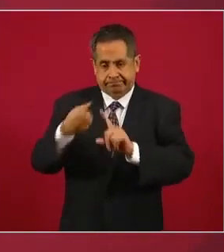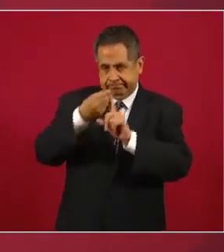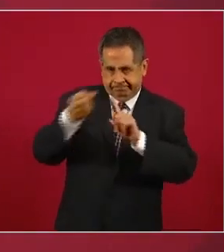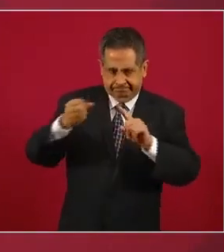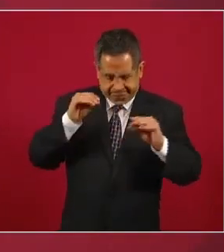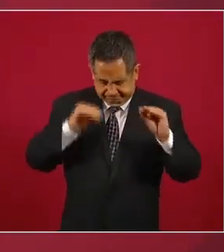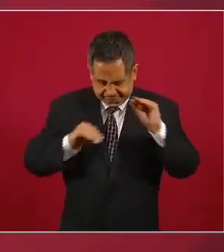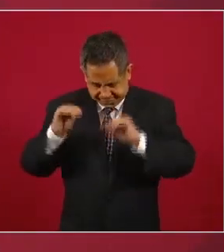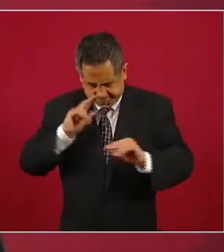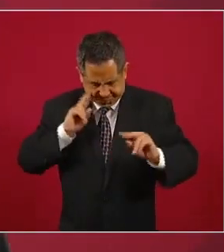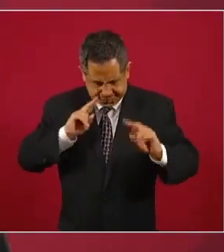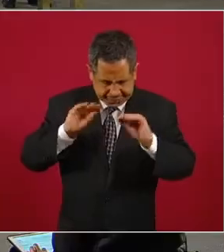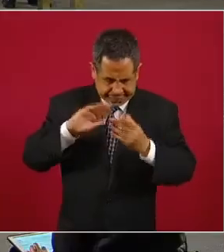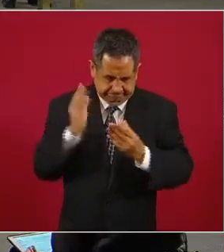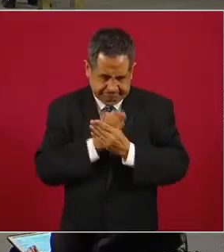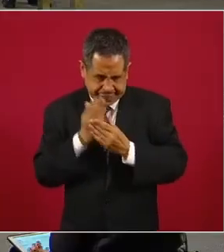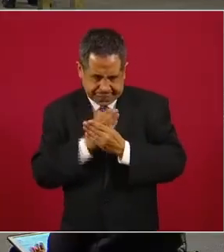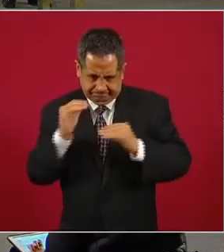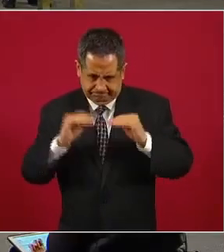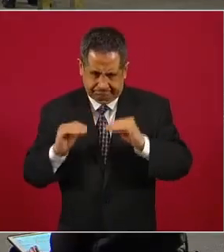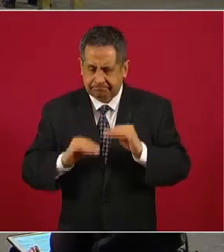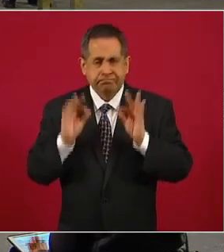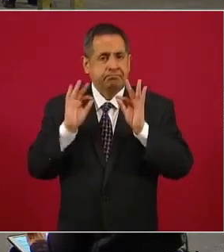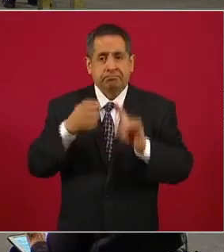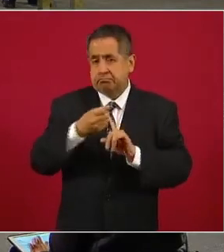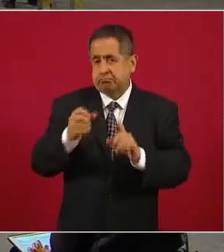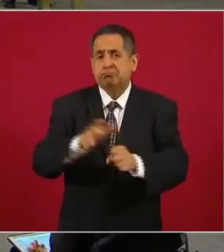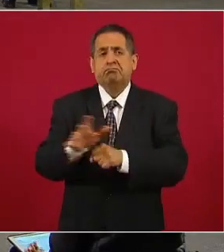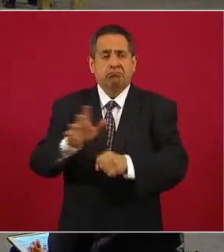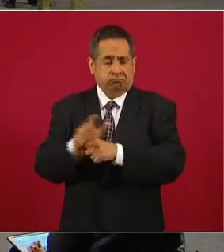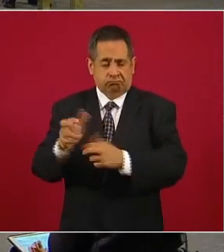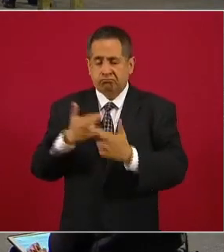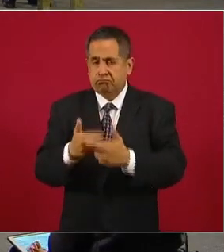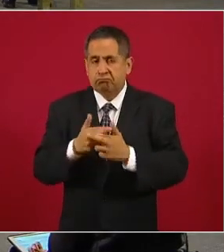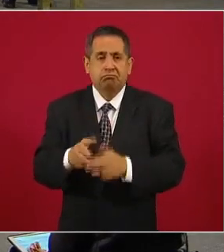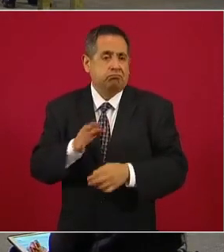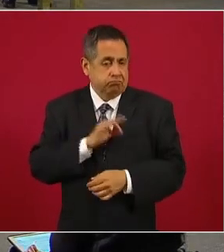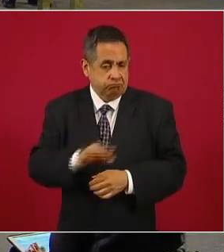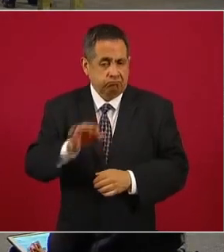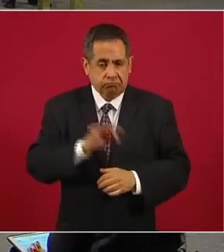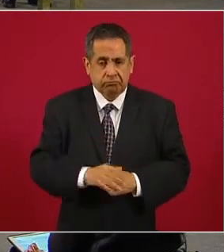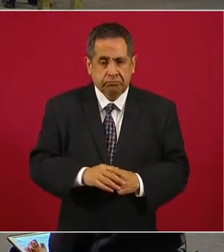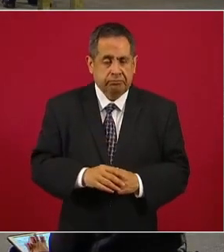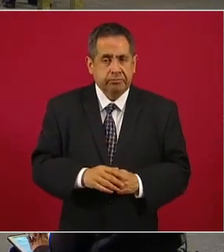ordenando las firmas y que ya van